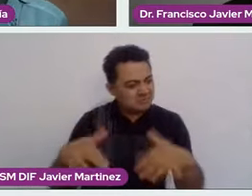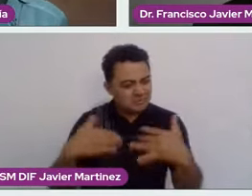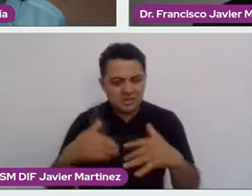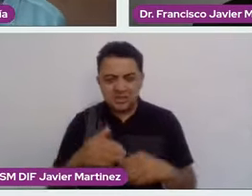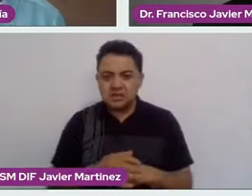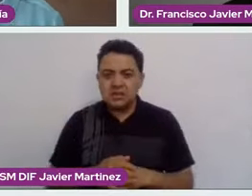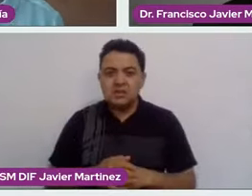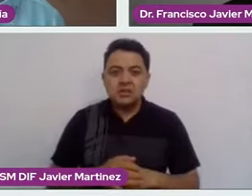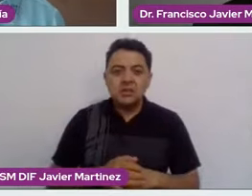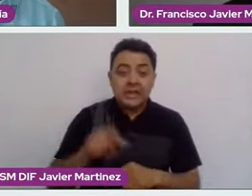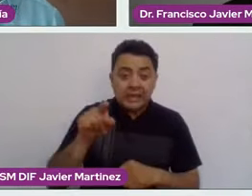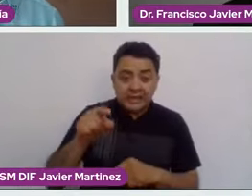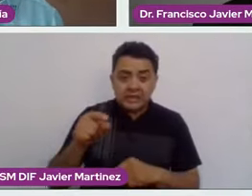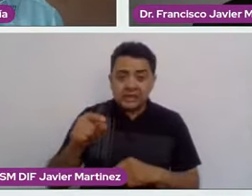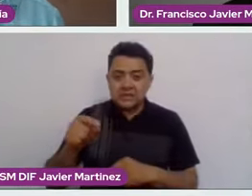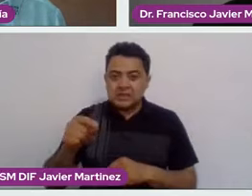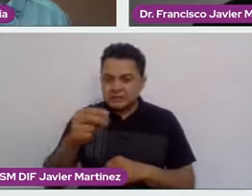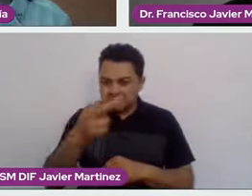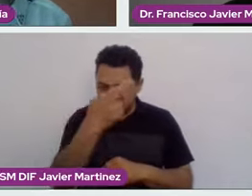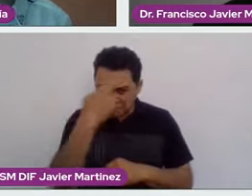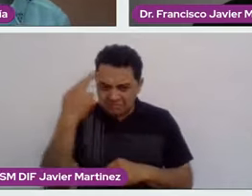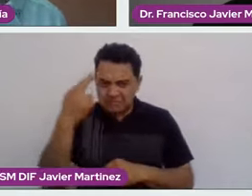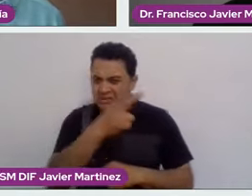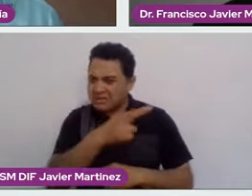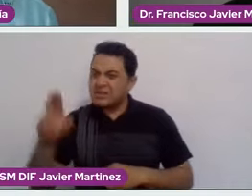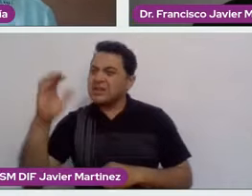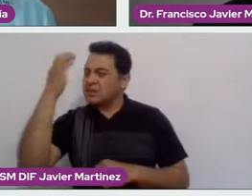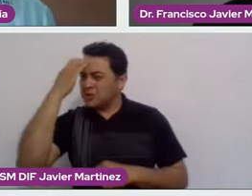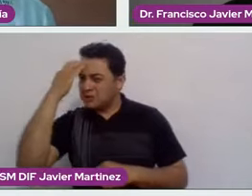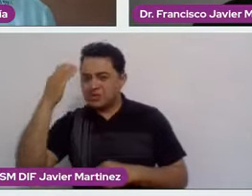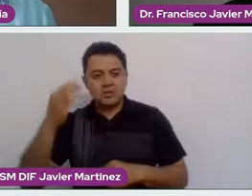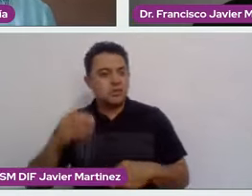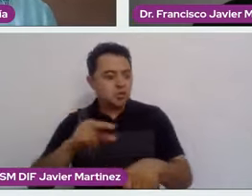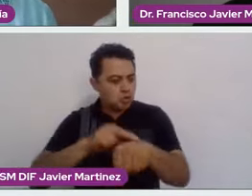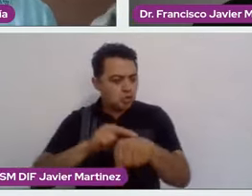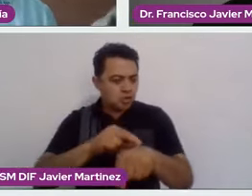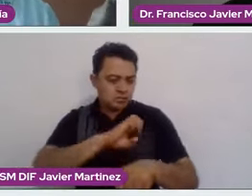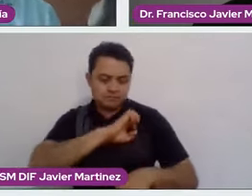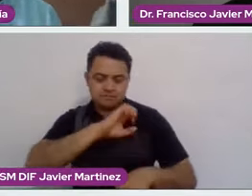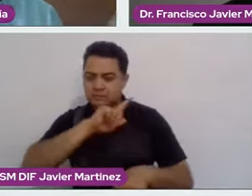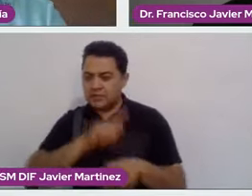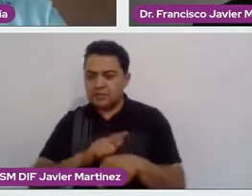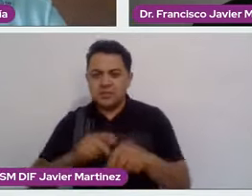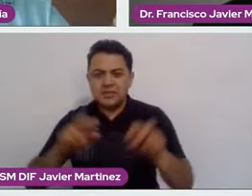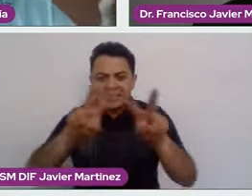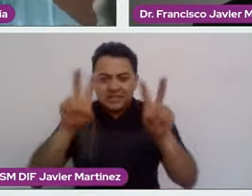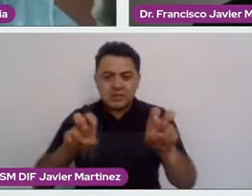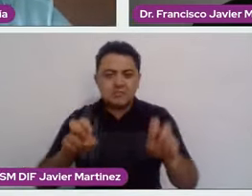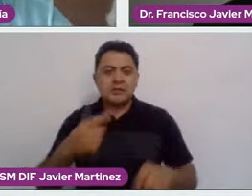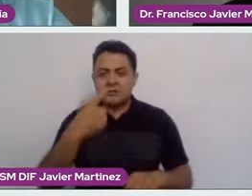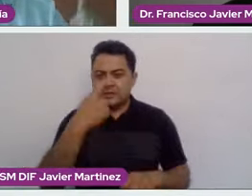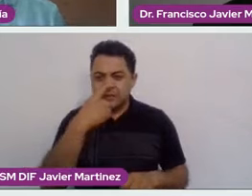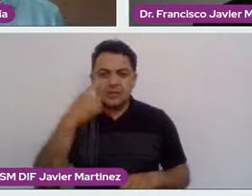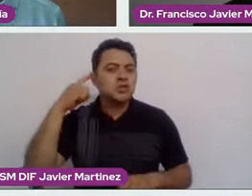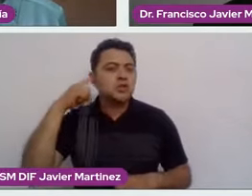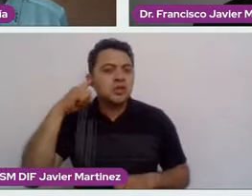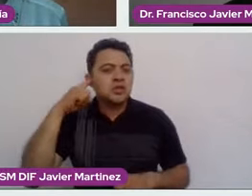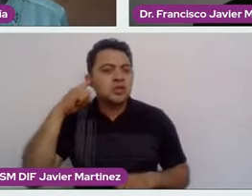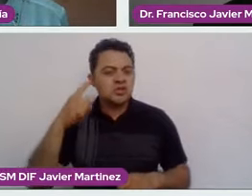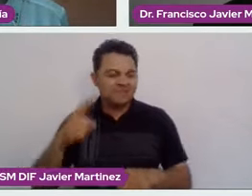la Ciudad de México. Sea usted bienvenidísimo ahora sí, mi querido doctor. Este es su espacio, este es